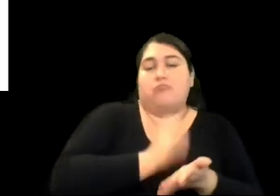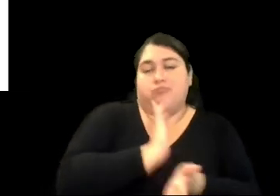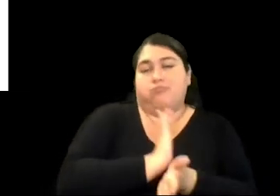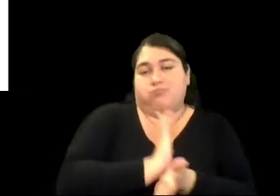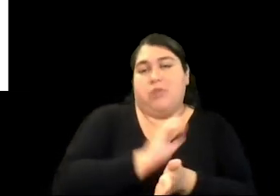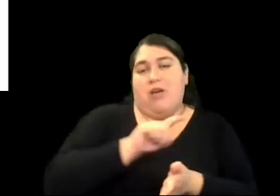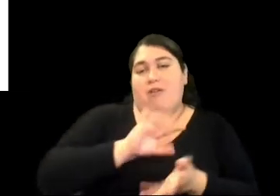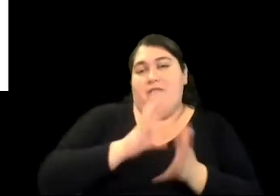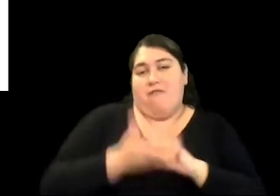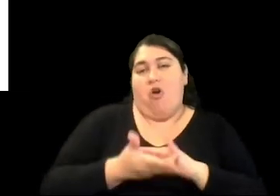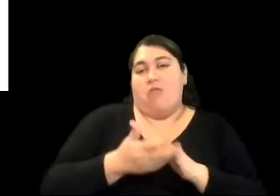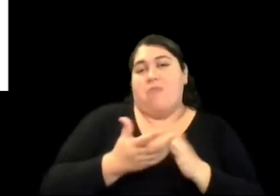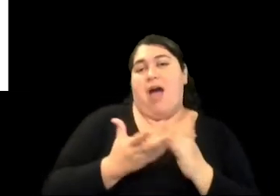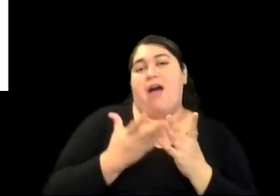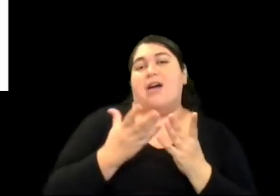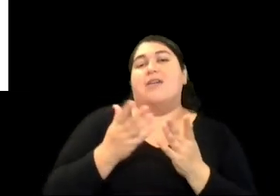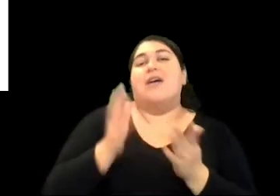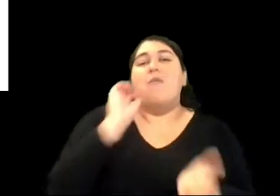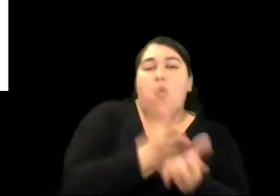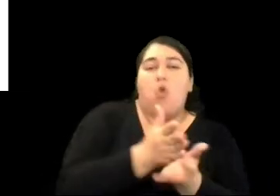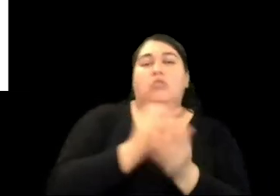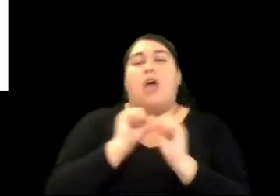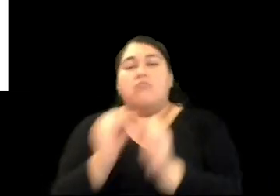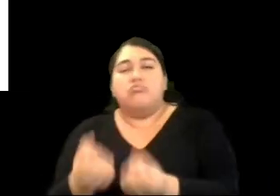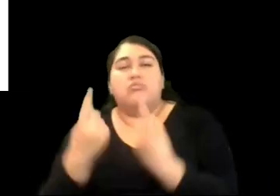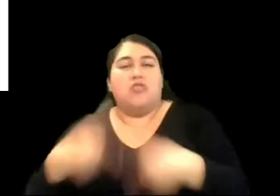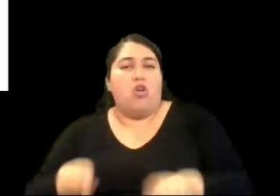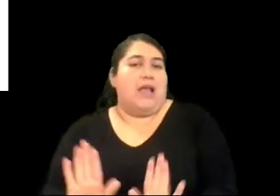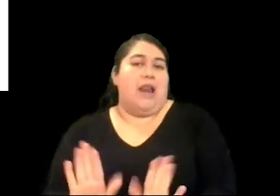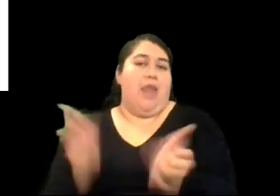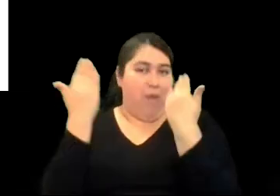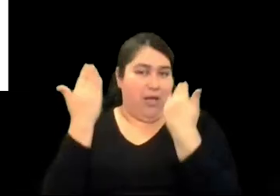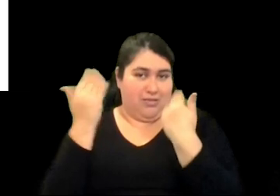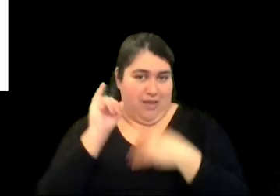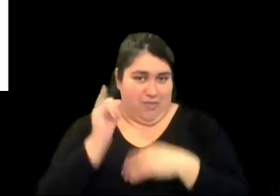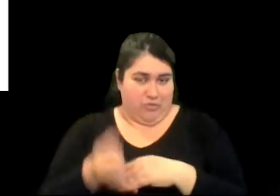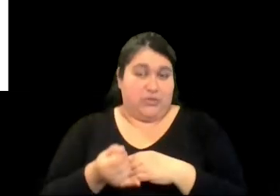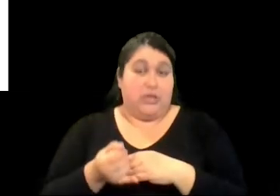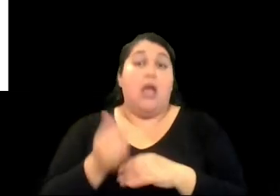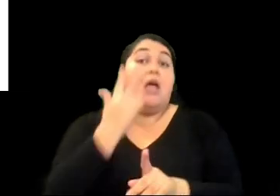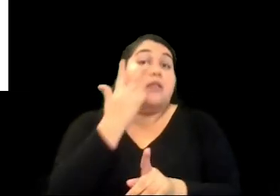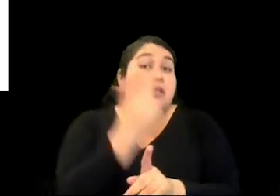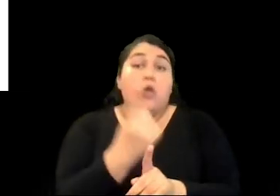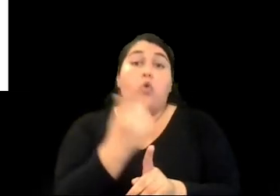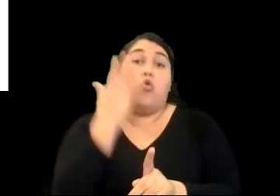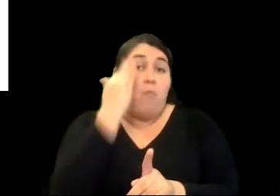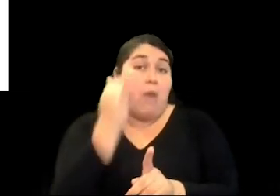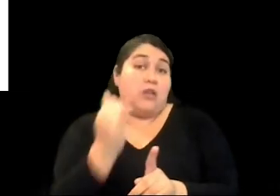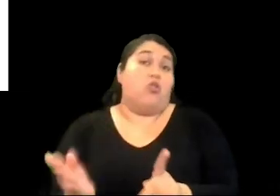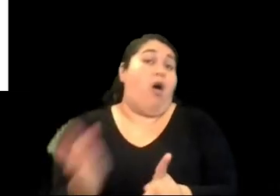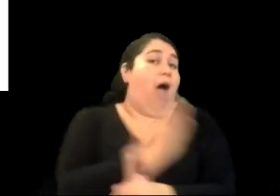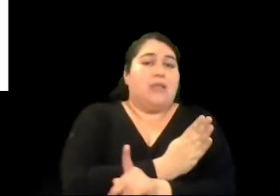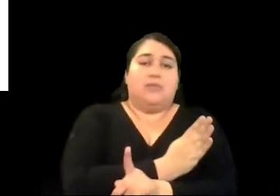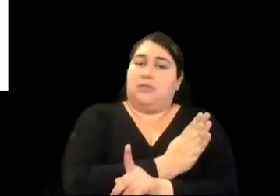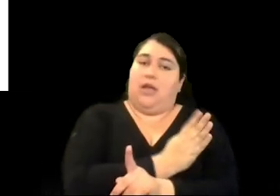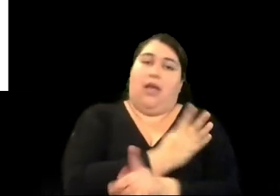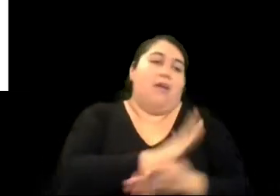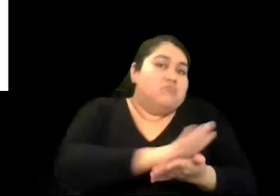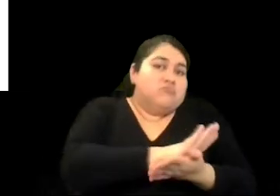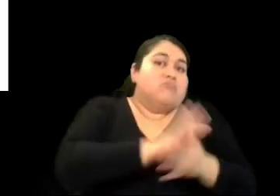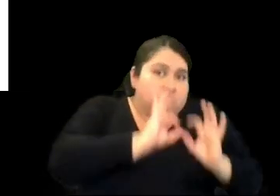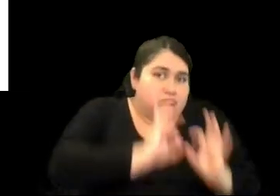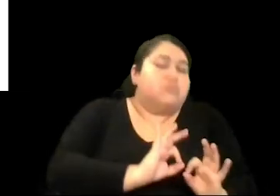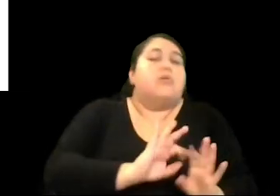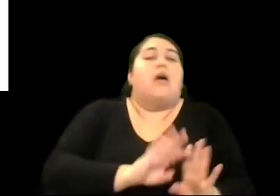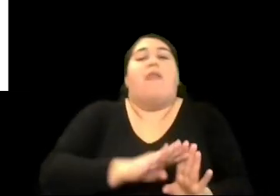la condonación de la multa, siempre y cuando se haga antes del 31 de marzo de 2024. Eso es lo bueno, que te Julián, te quería.